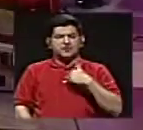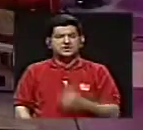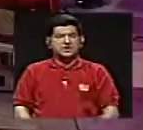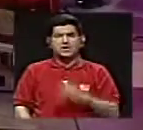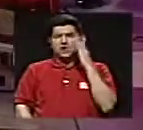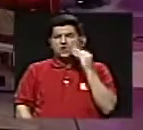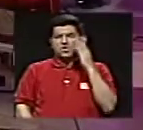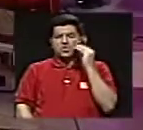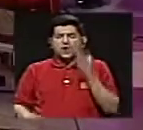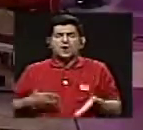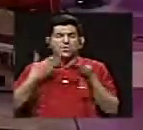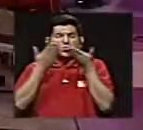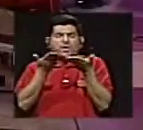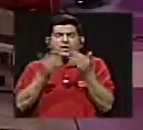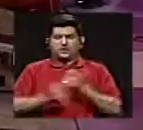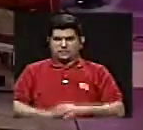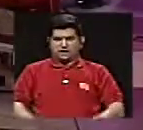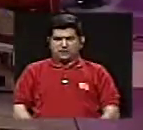nos ha dejado.